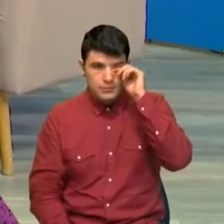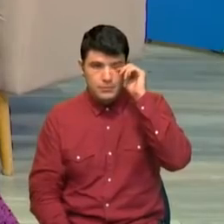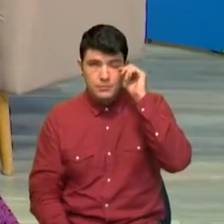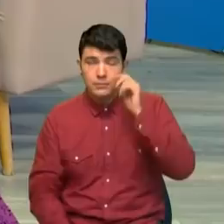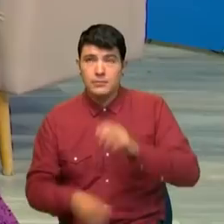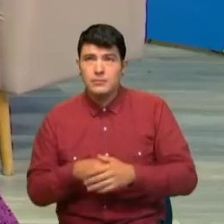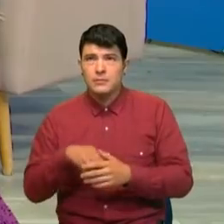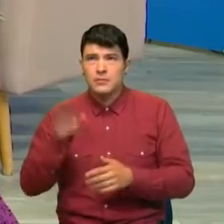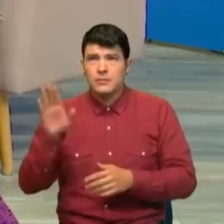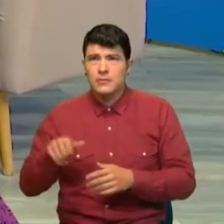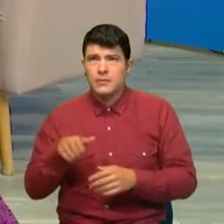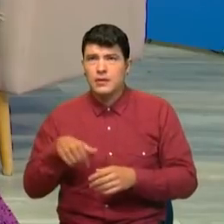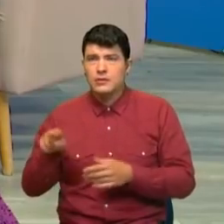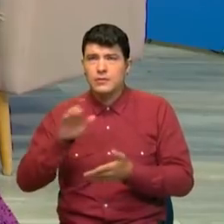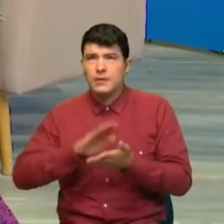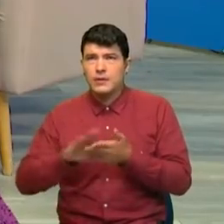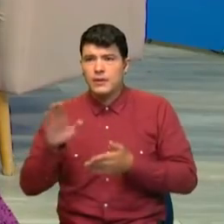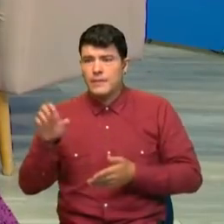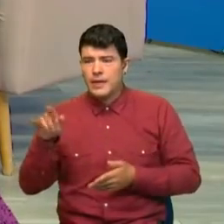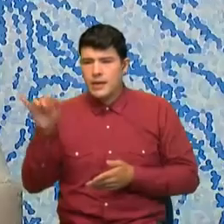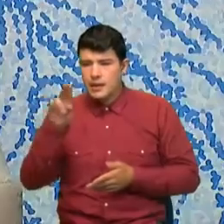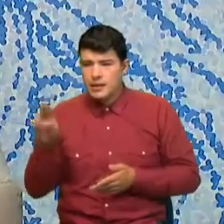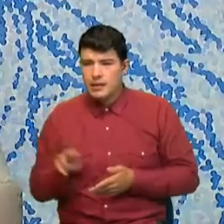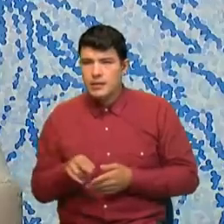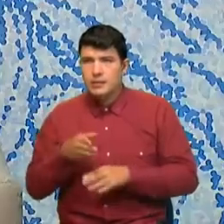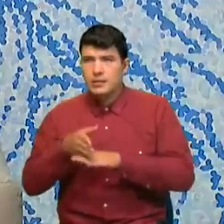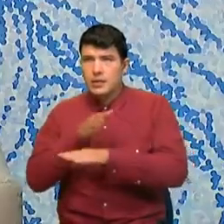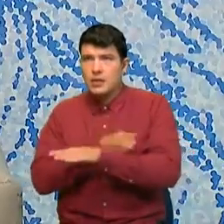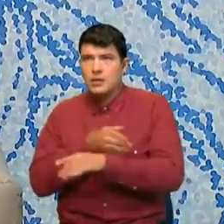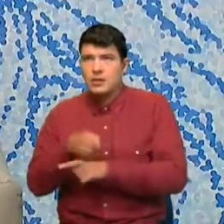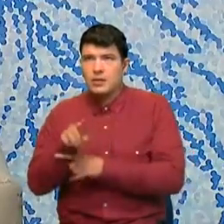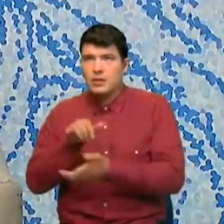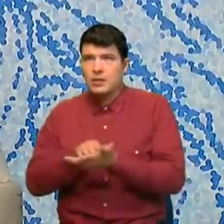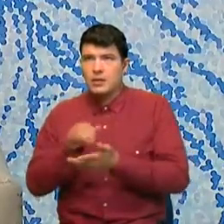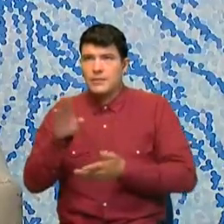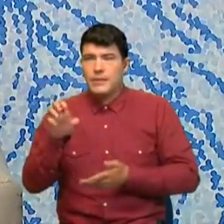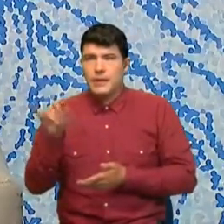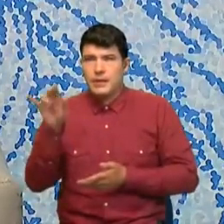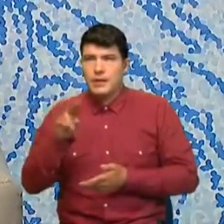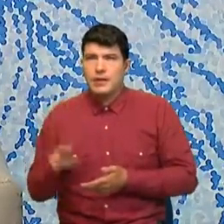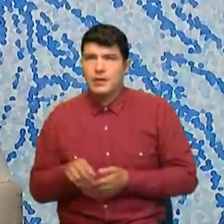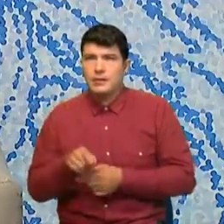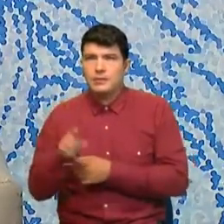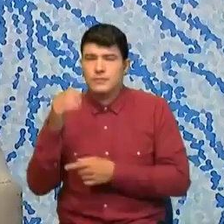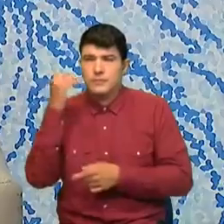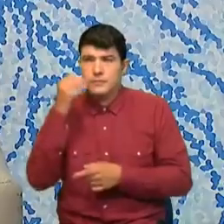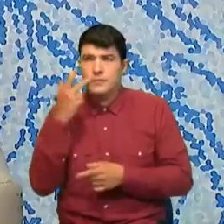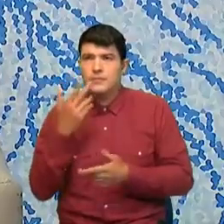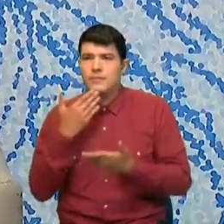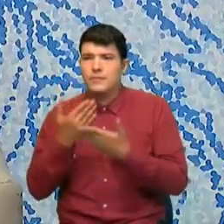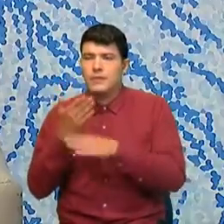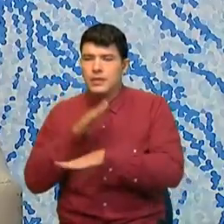Discúlpeme, señora Beatriz Martínez, Claudia era nuestra anterior televidente, la señora Beatriz, buenas